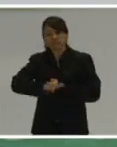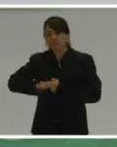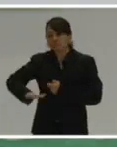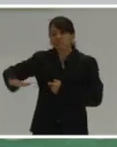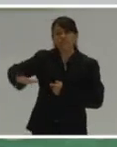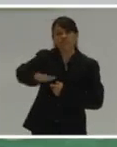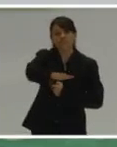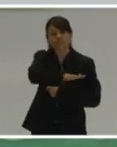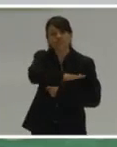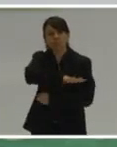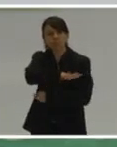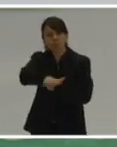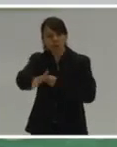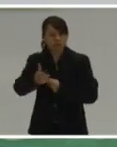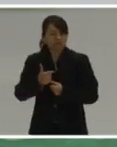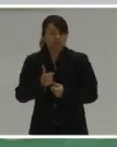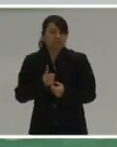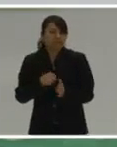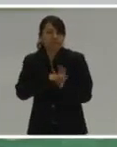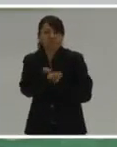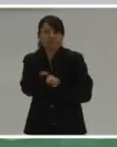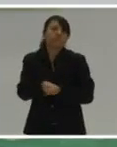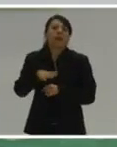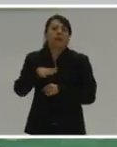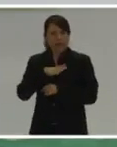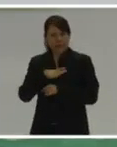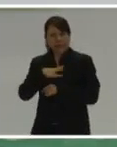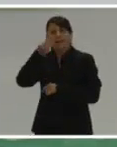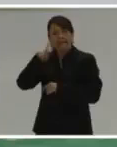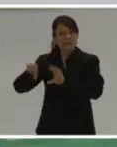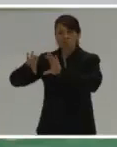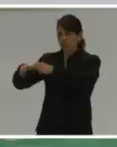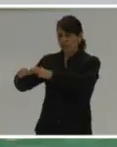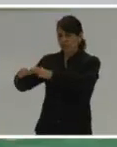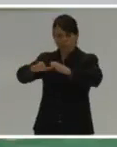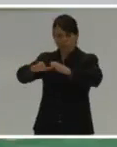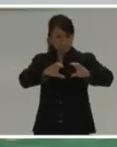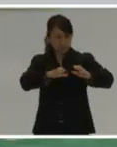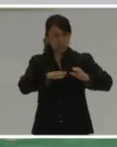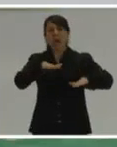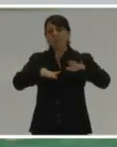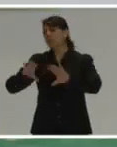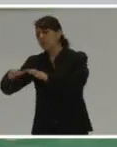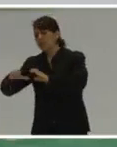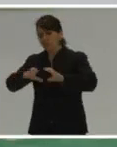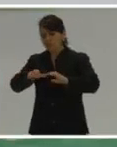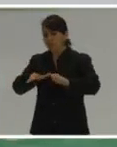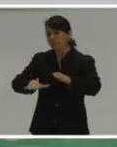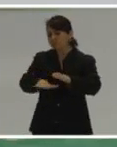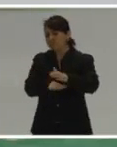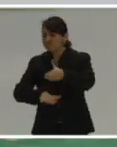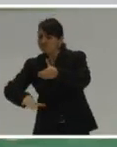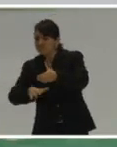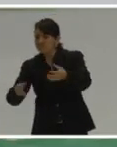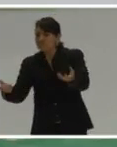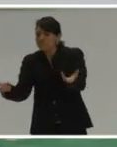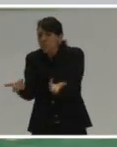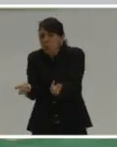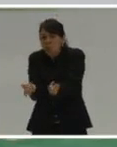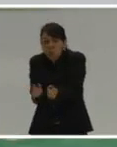sea, obviamente hay comunidades en que comparten, pero territorios grandes como base territorial